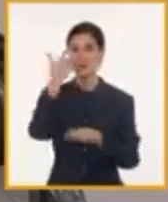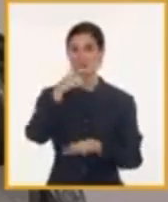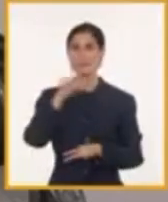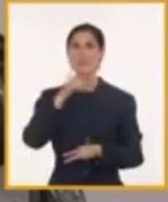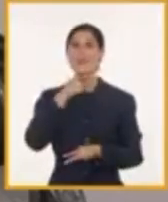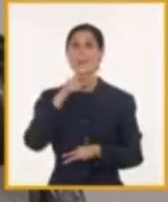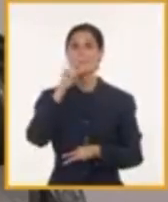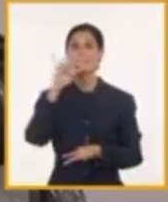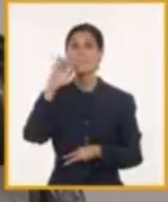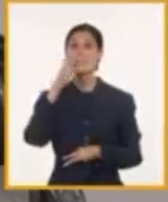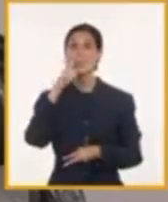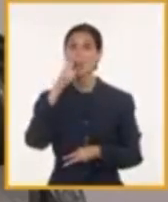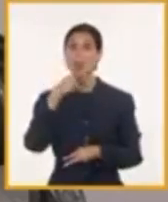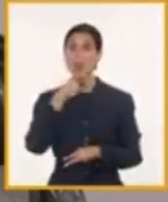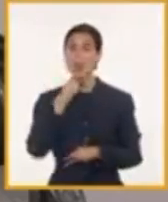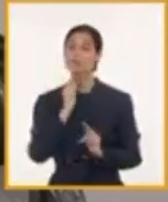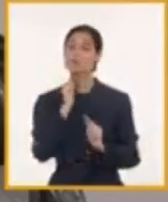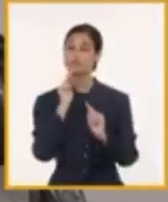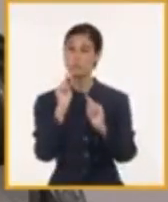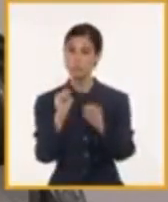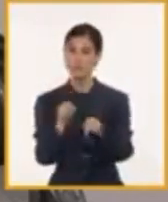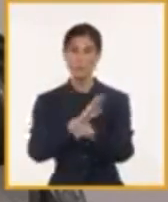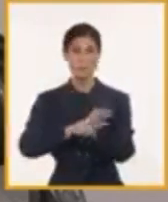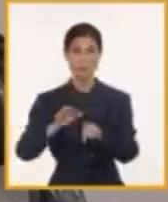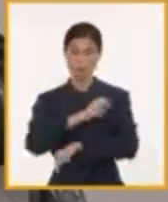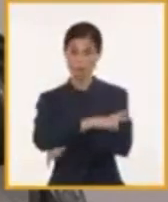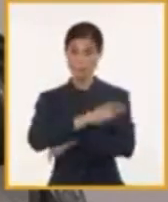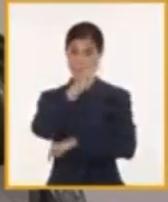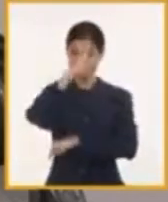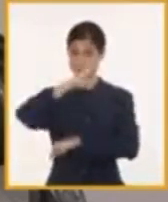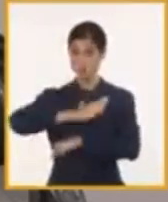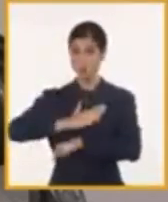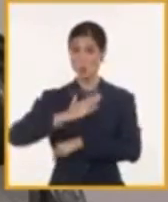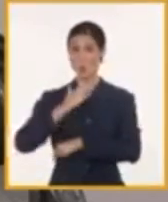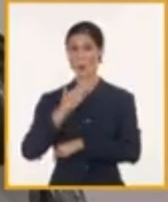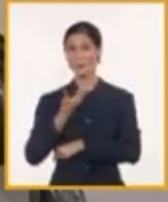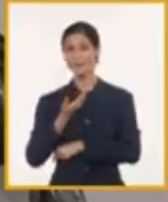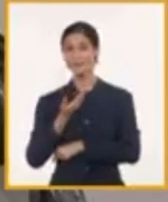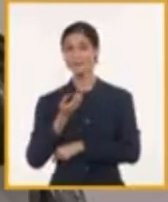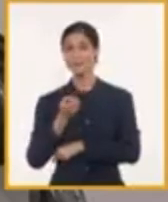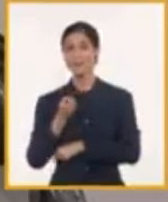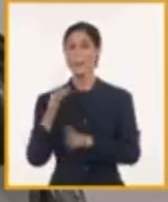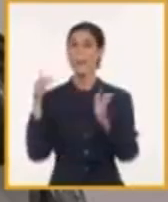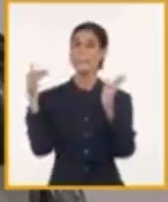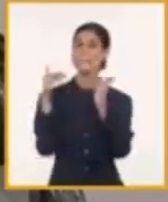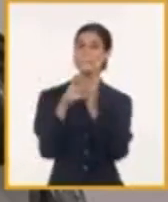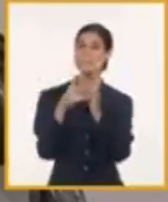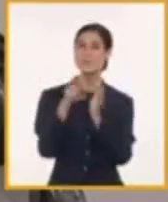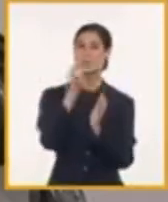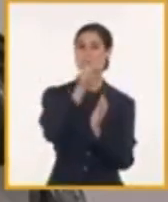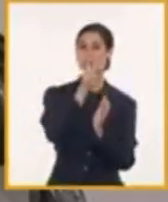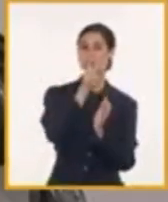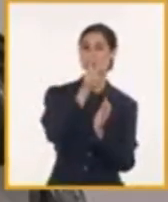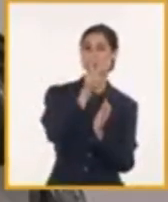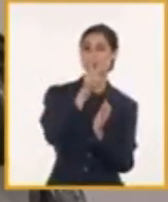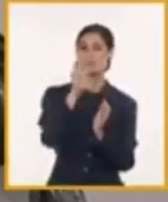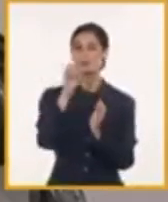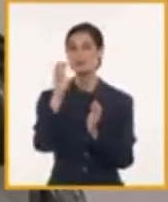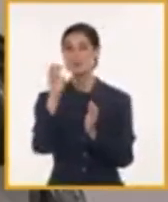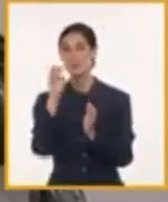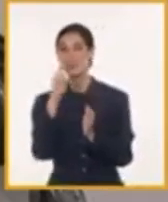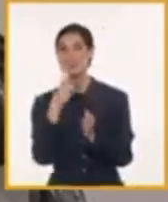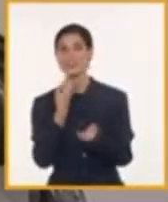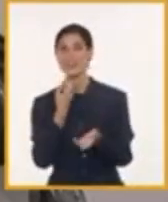contamos en el país. El país cuenta con alrededor de unas 1.250 hectáreas de estanques de